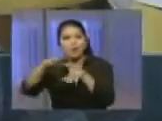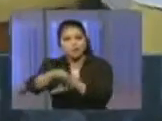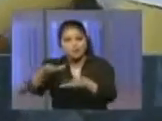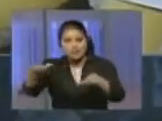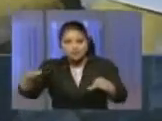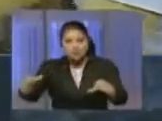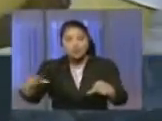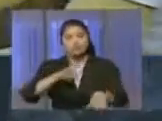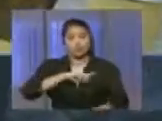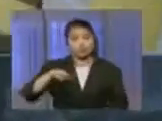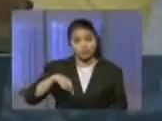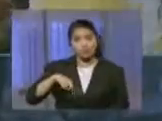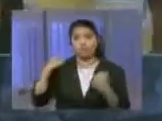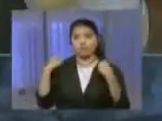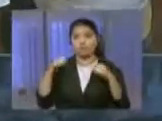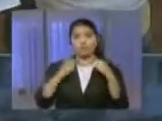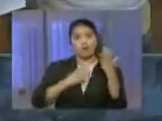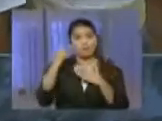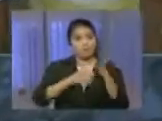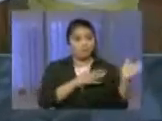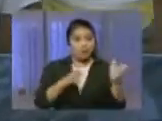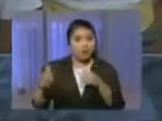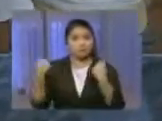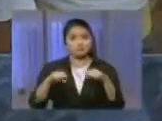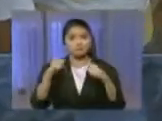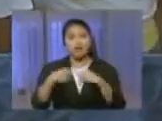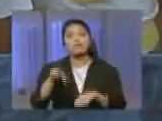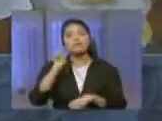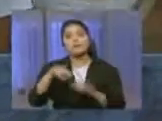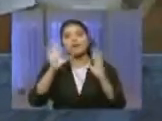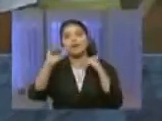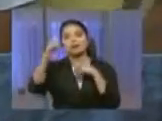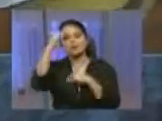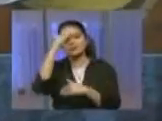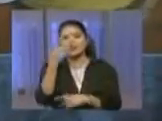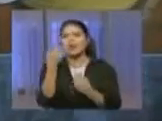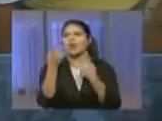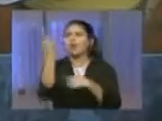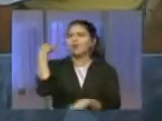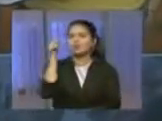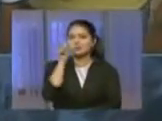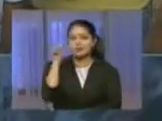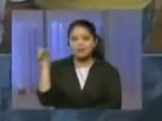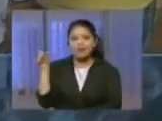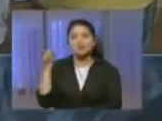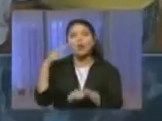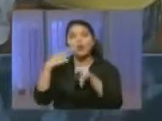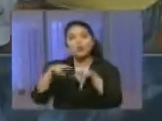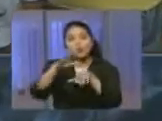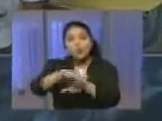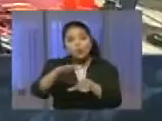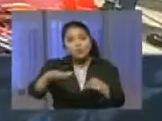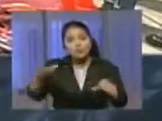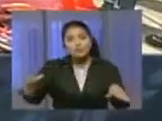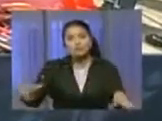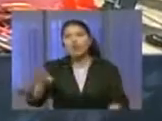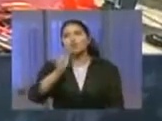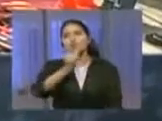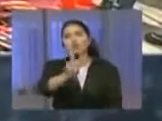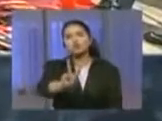política además de eso la atención de la semana pasada de nuestros niños y niñas más de